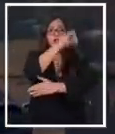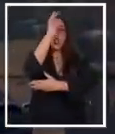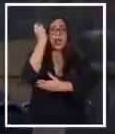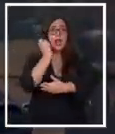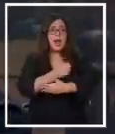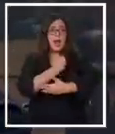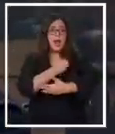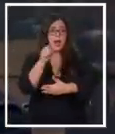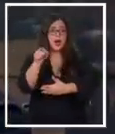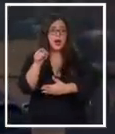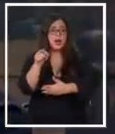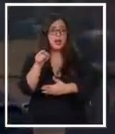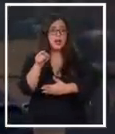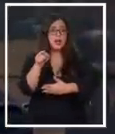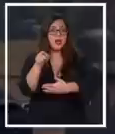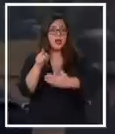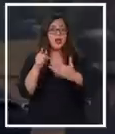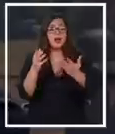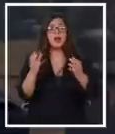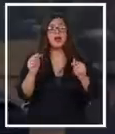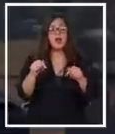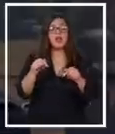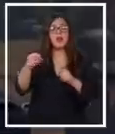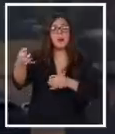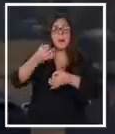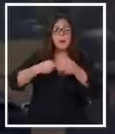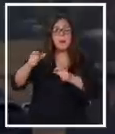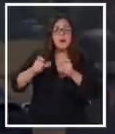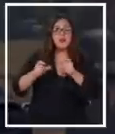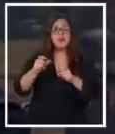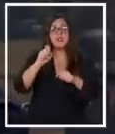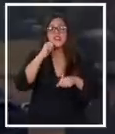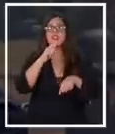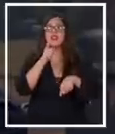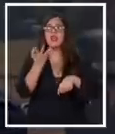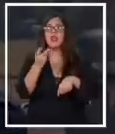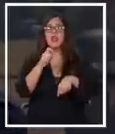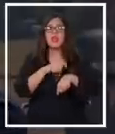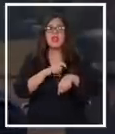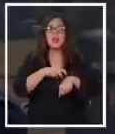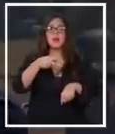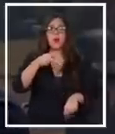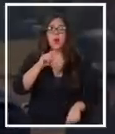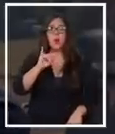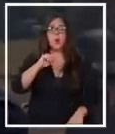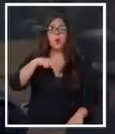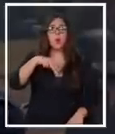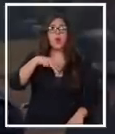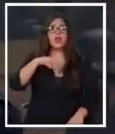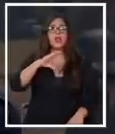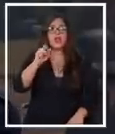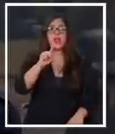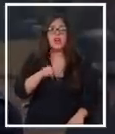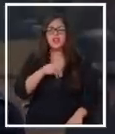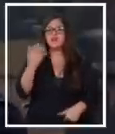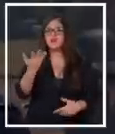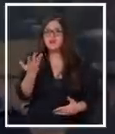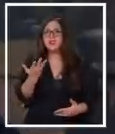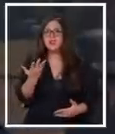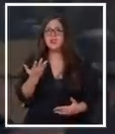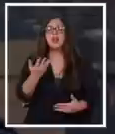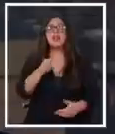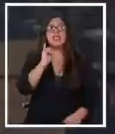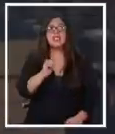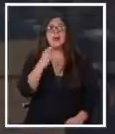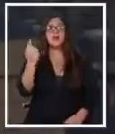de las cosas que me dicen por ejemplo en las comunidades es que no vengas con los tiempos huinca no vengas con los tiempos huinca en el sentido de que uno siempre va